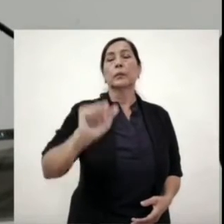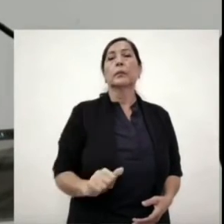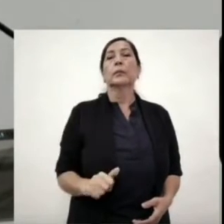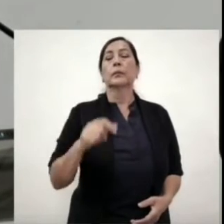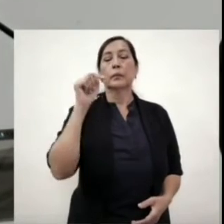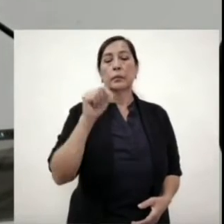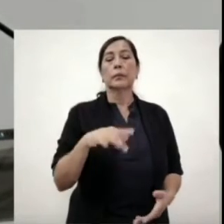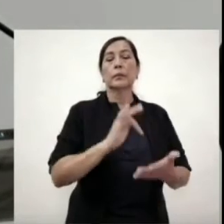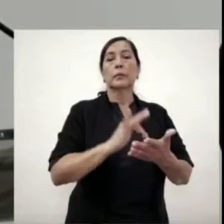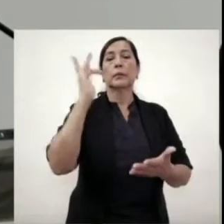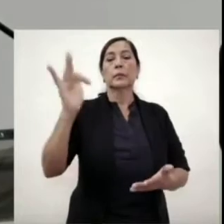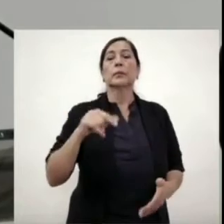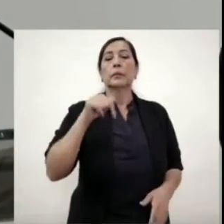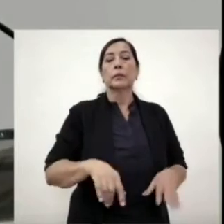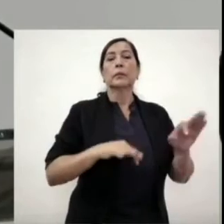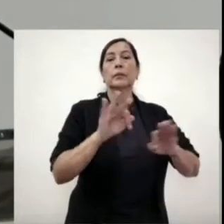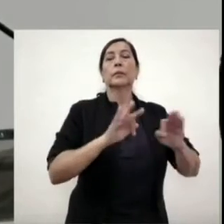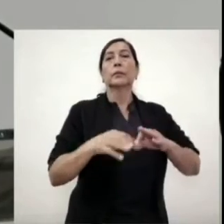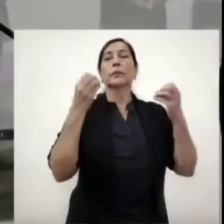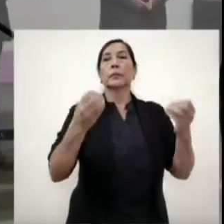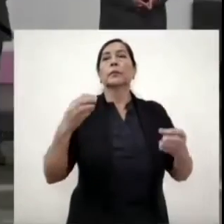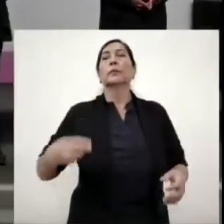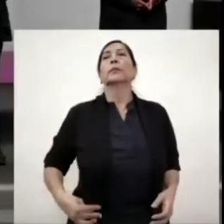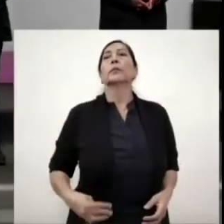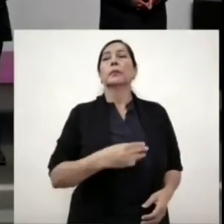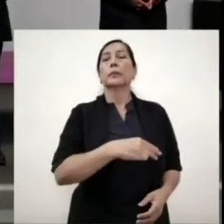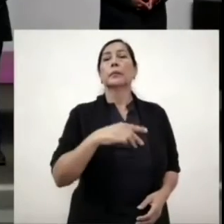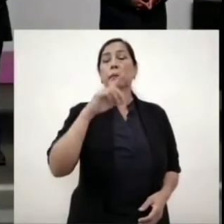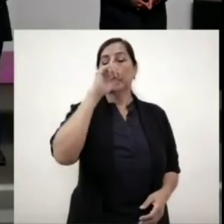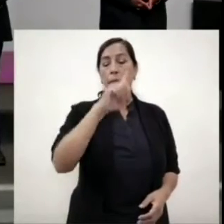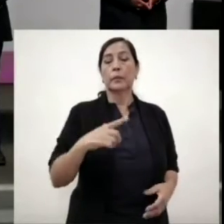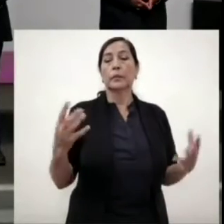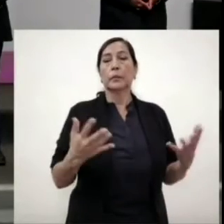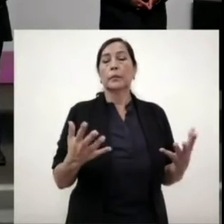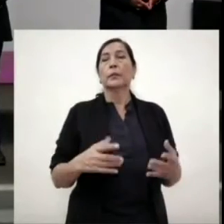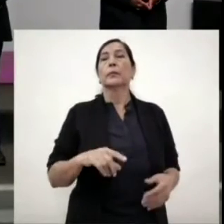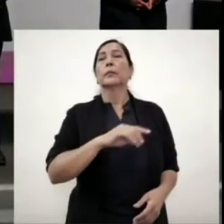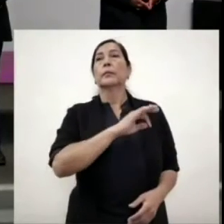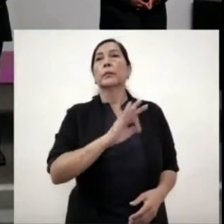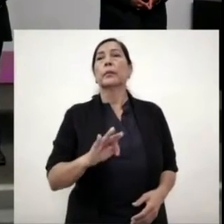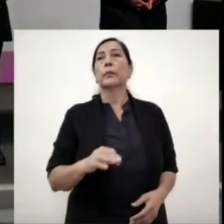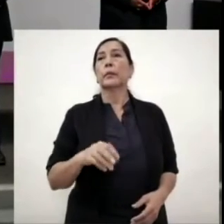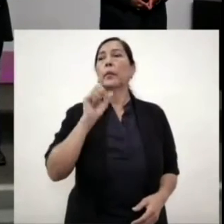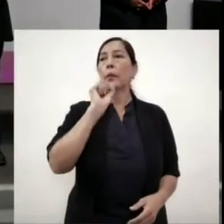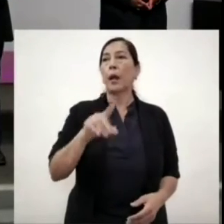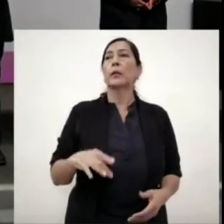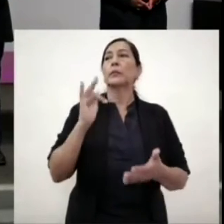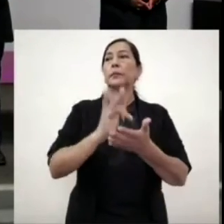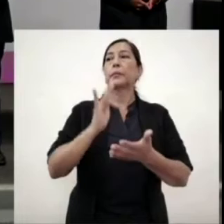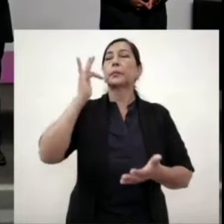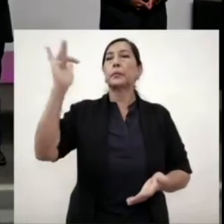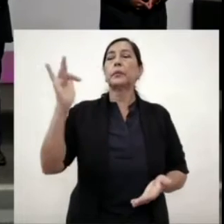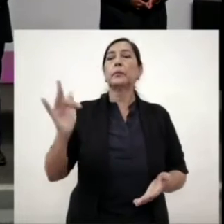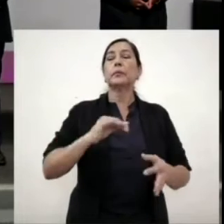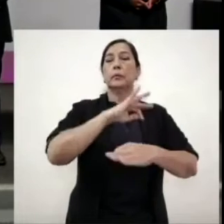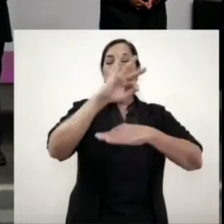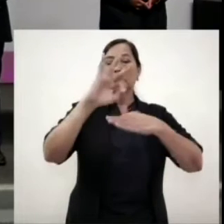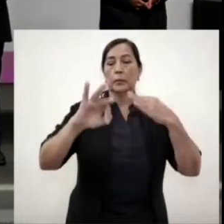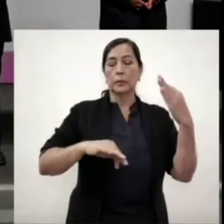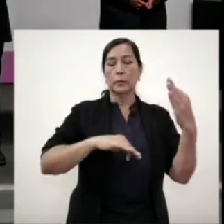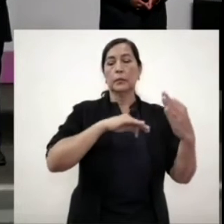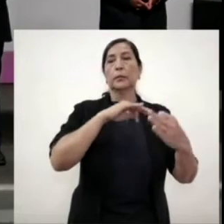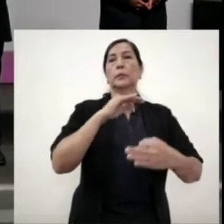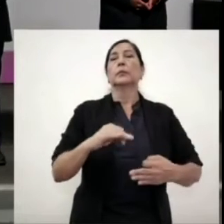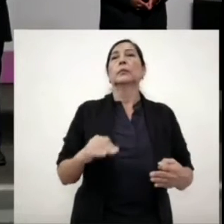corresponda. Agradezco también mucho al fiscal regional, junto contigo, por todo ese apoyo que nos dieron para